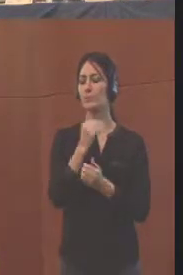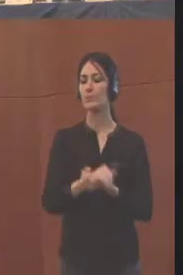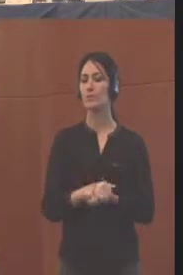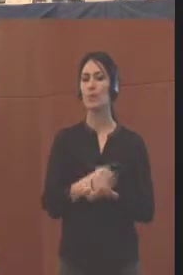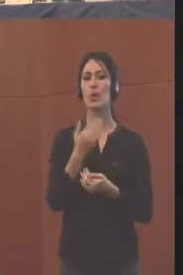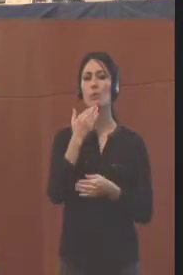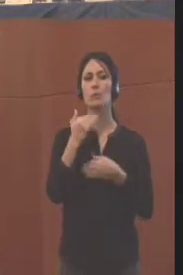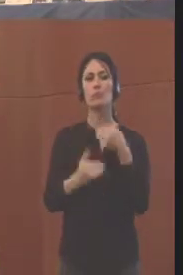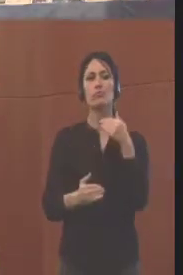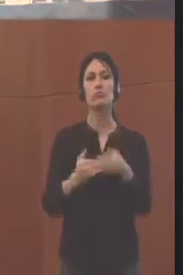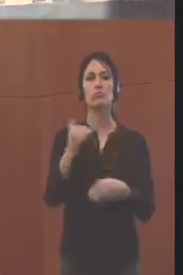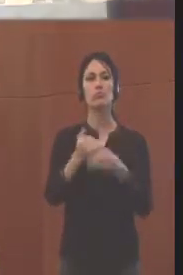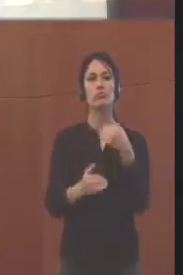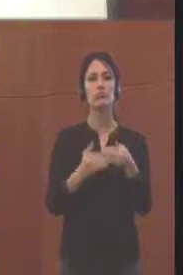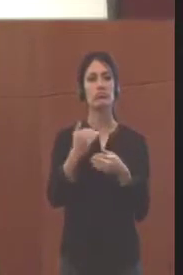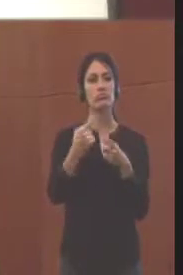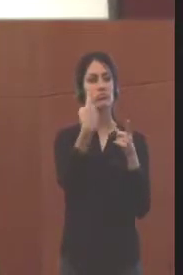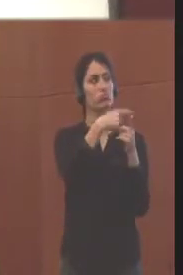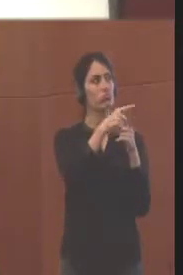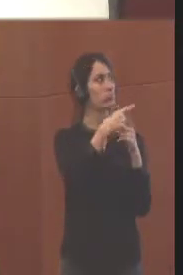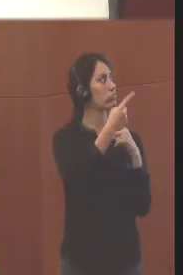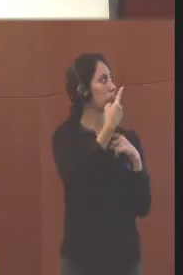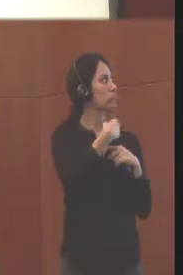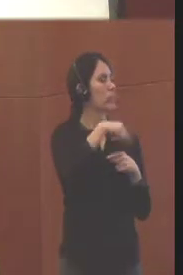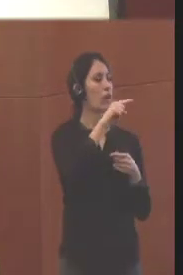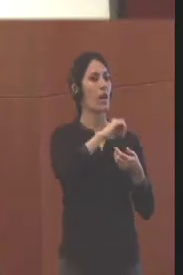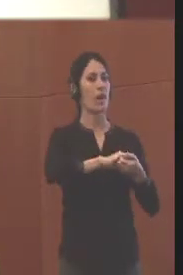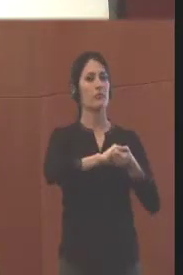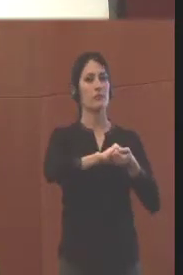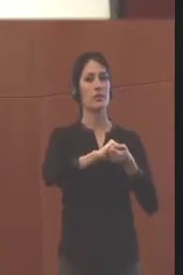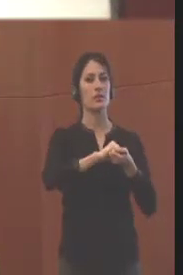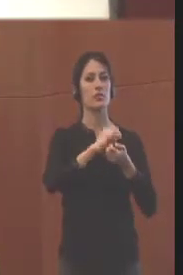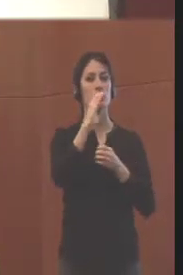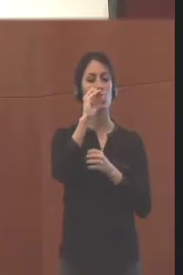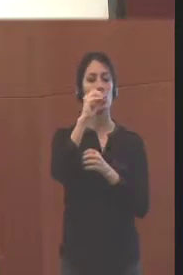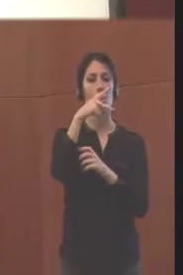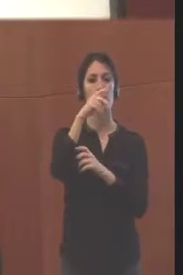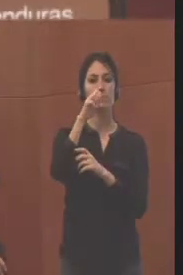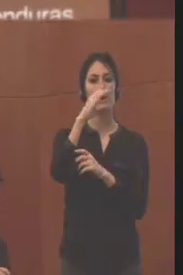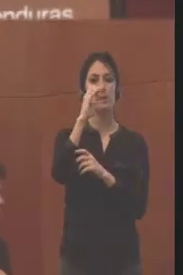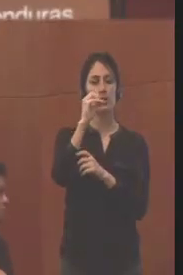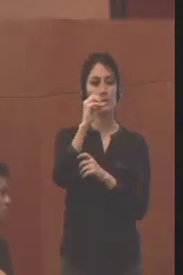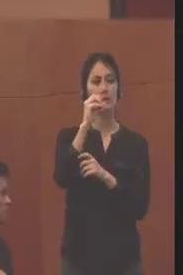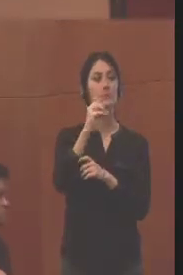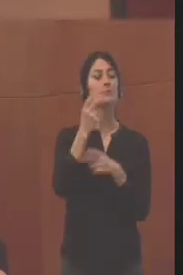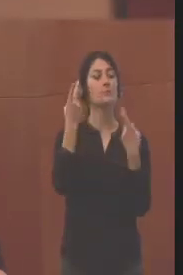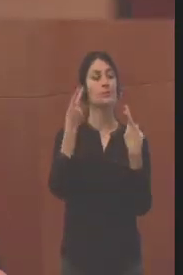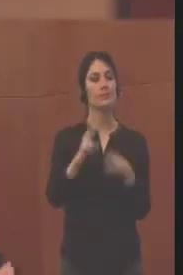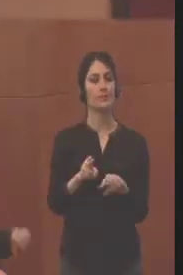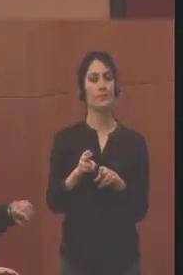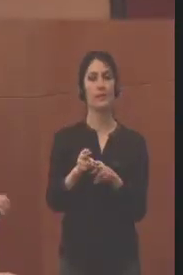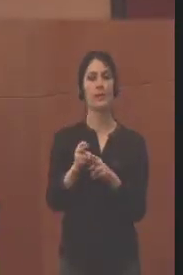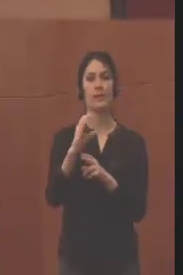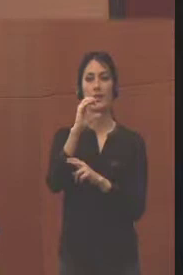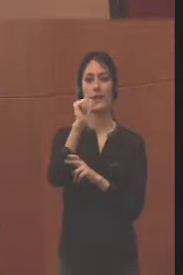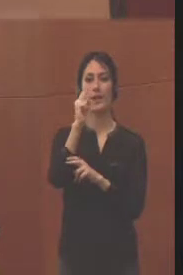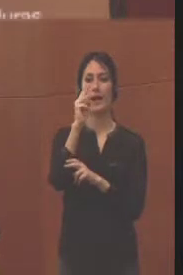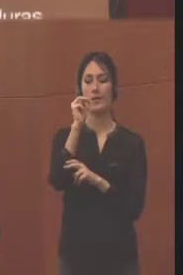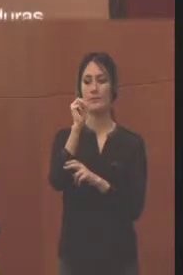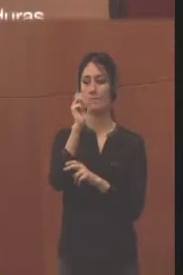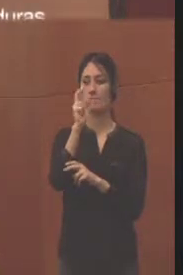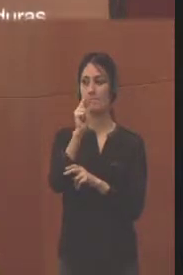los procesos que describen nuestro amigo de Copeco en acción y también Carmen.